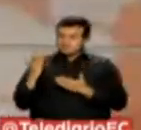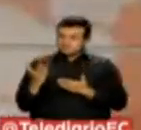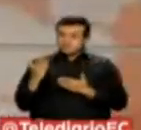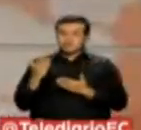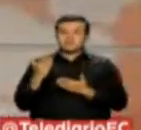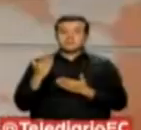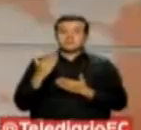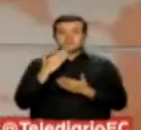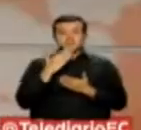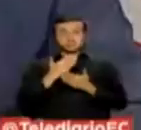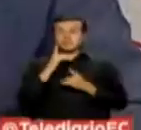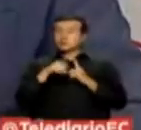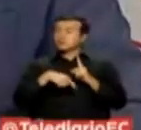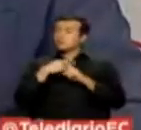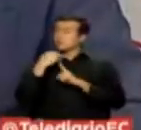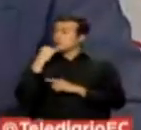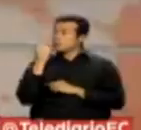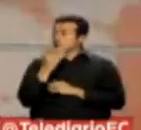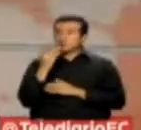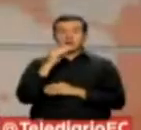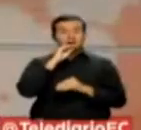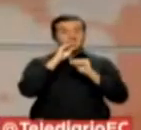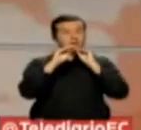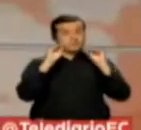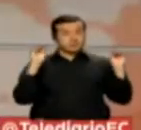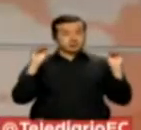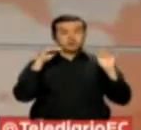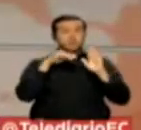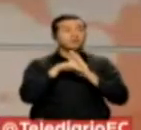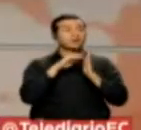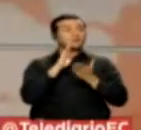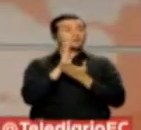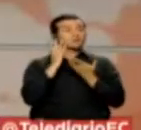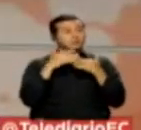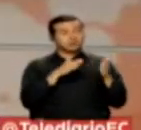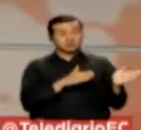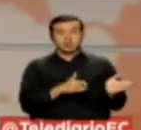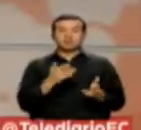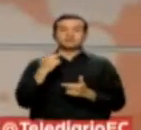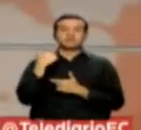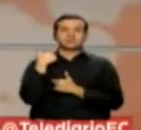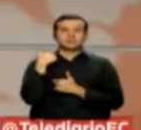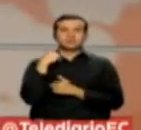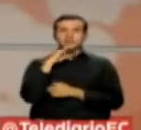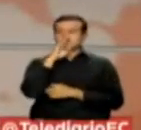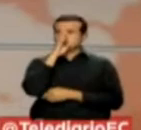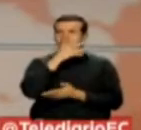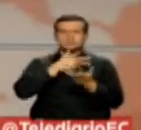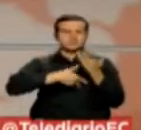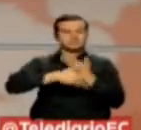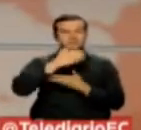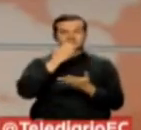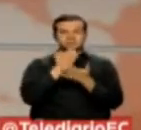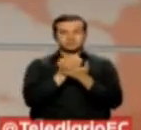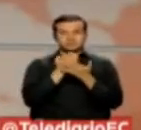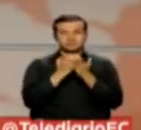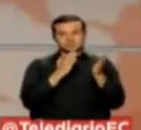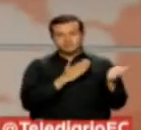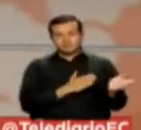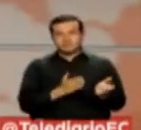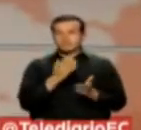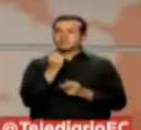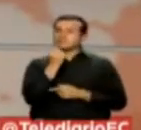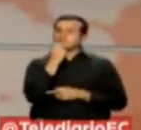invitación. ¿Quería agregar gracias. Algo más? Sí, que sobre todo el BIES está cumpliendo su función de ser dinamizador de la economía, canalizando el